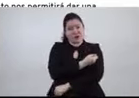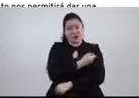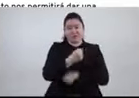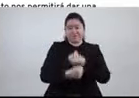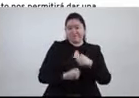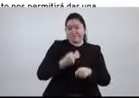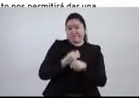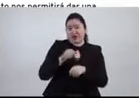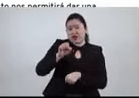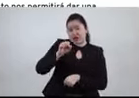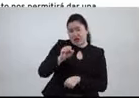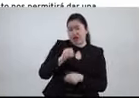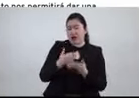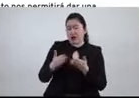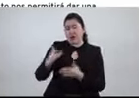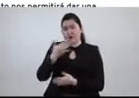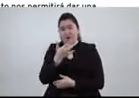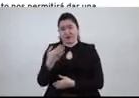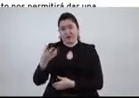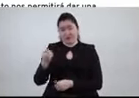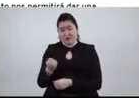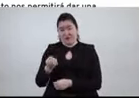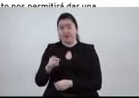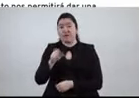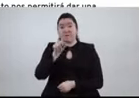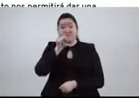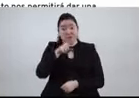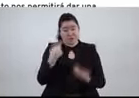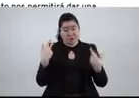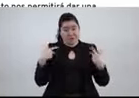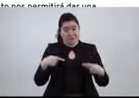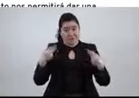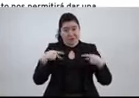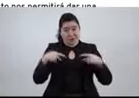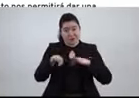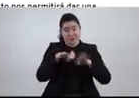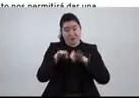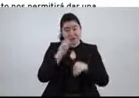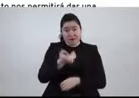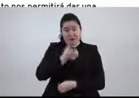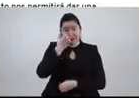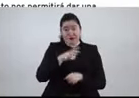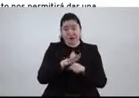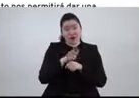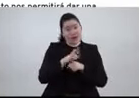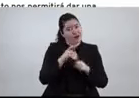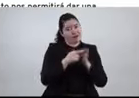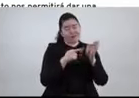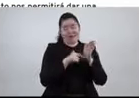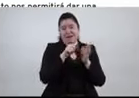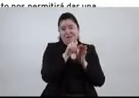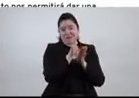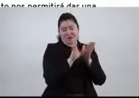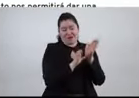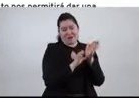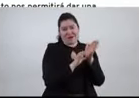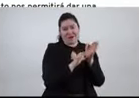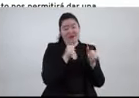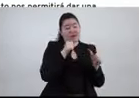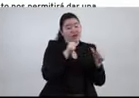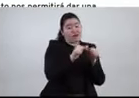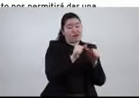más y 50-59, el esquema de vacunación para personal educativo en la Ciudad de México va a seguir las reglas del calendario de vacunación de acuerdo a la